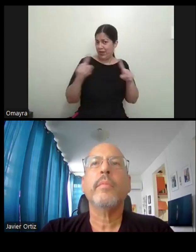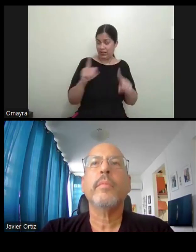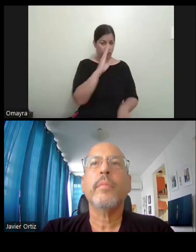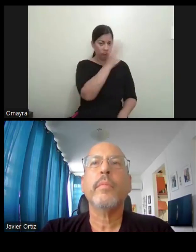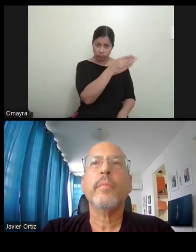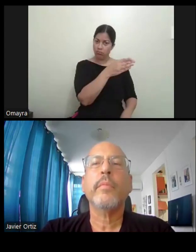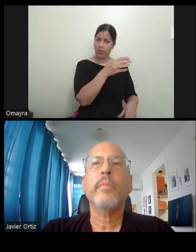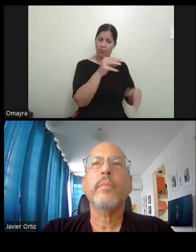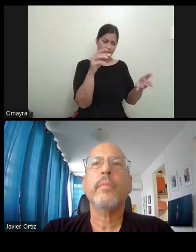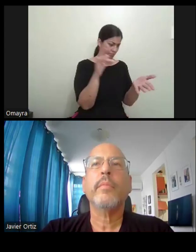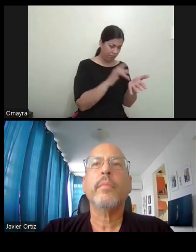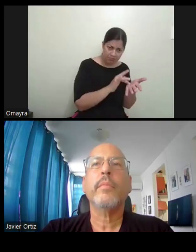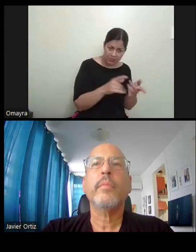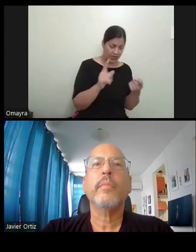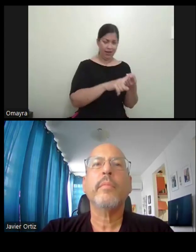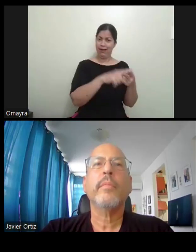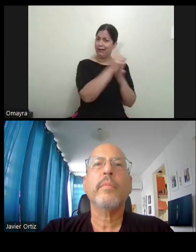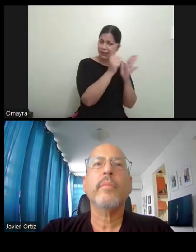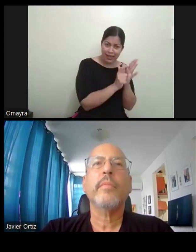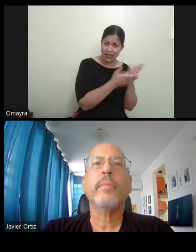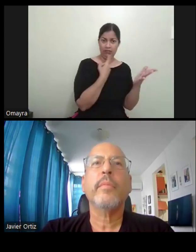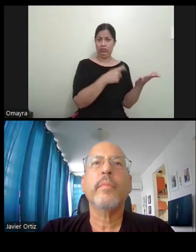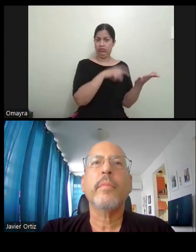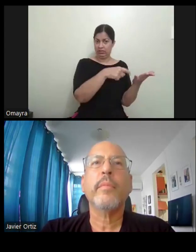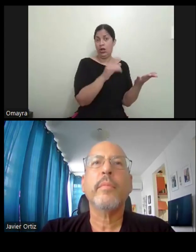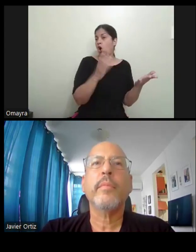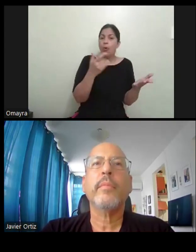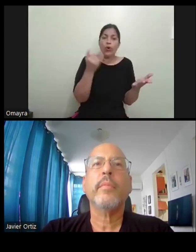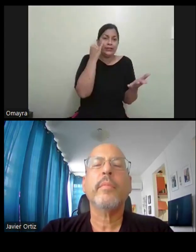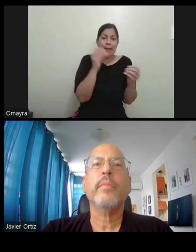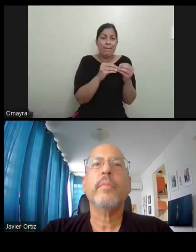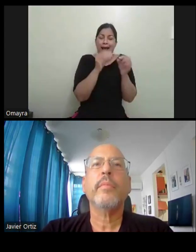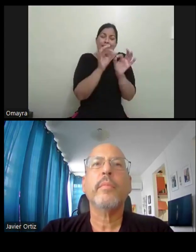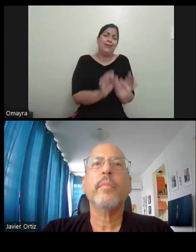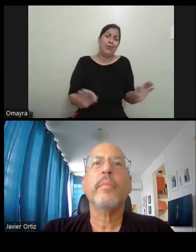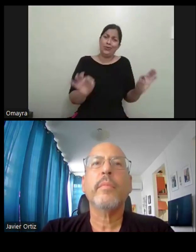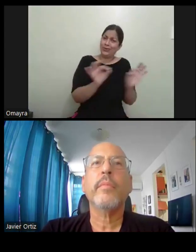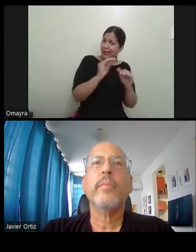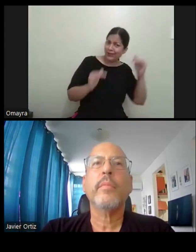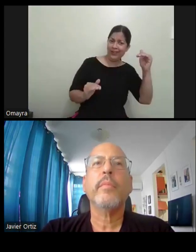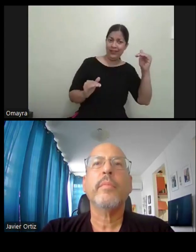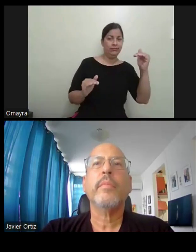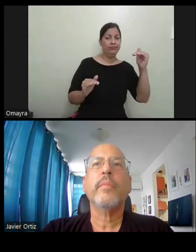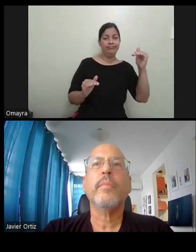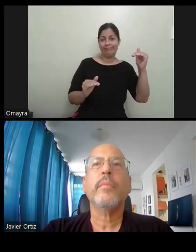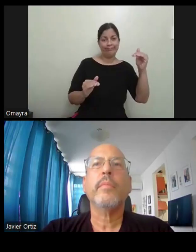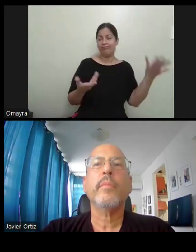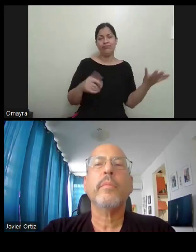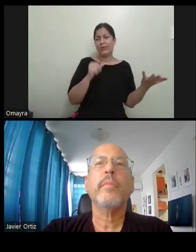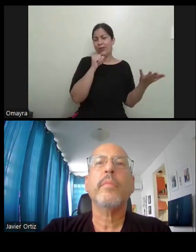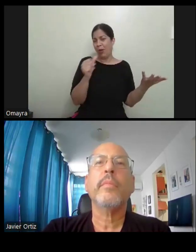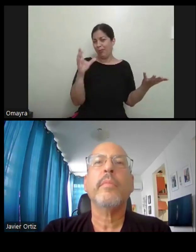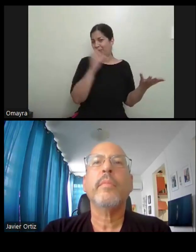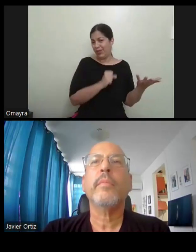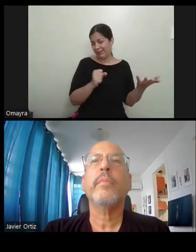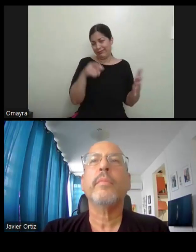ese tipo de... como si fuera algo más importante, como si fuera eso más exactamente, importante. Exactamente, o sea, no pierdas tu promedio estudiando arte